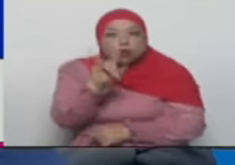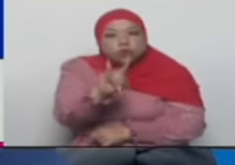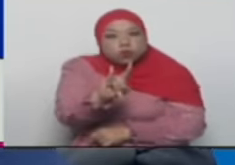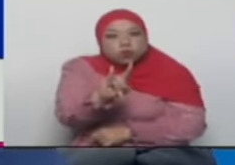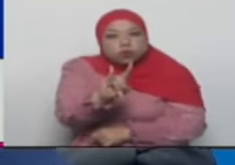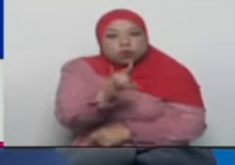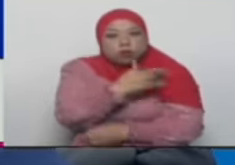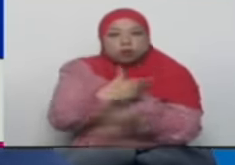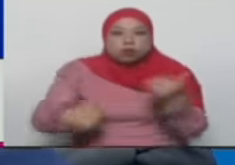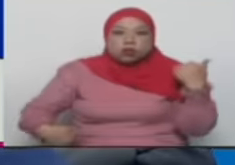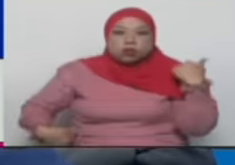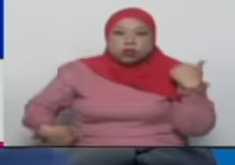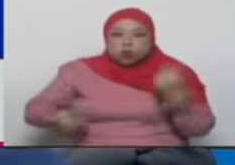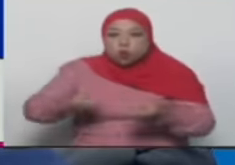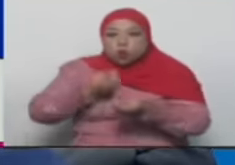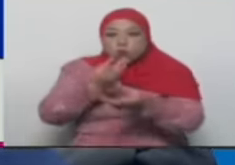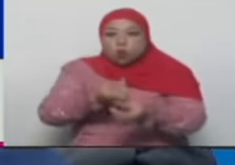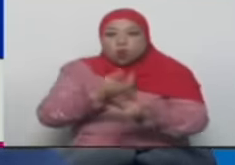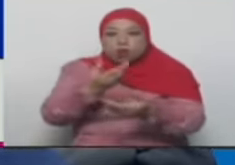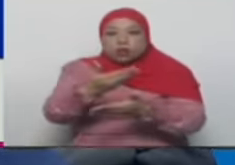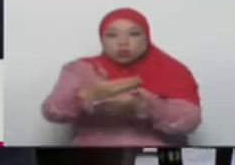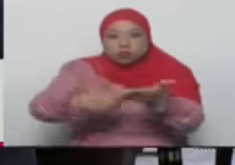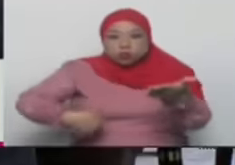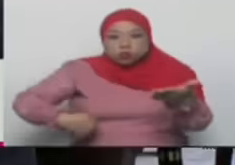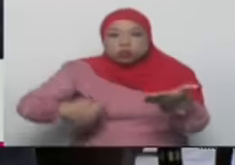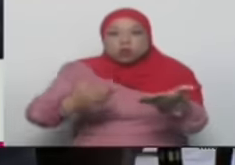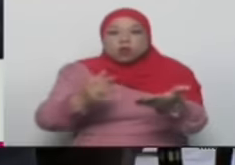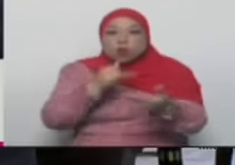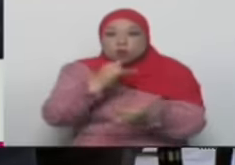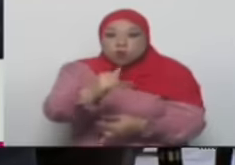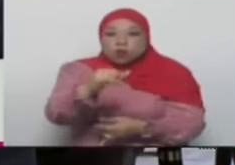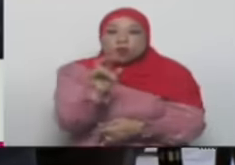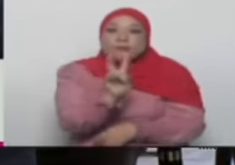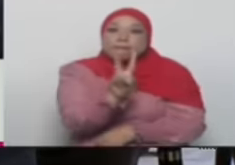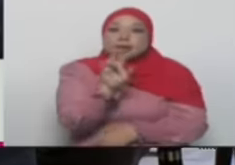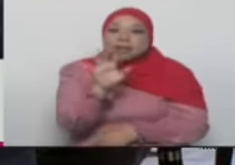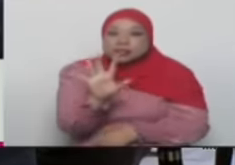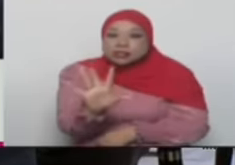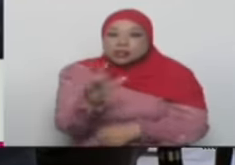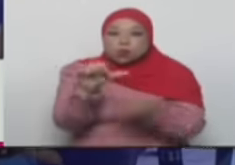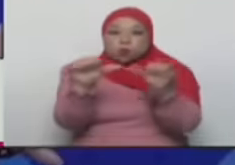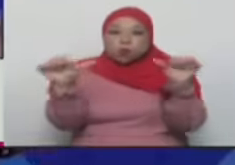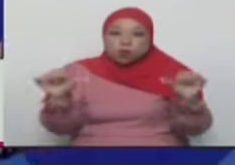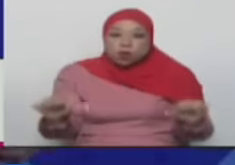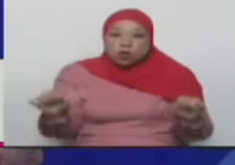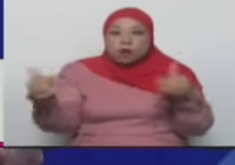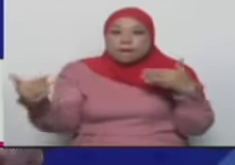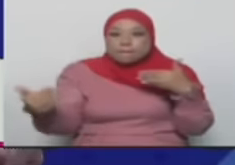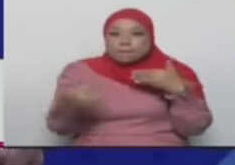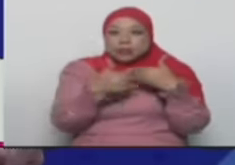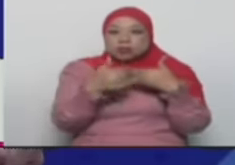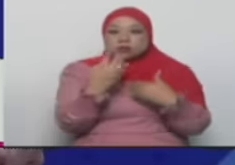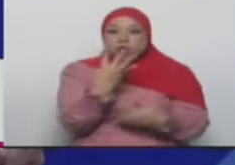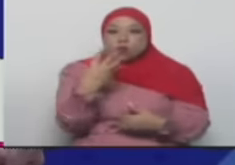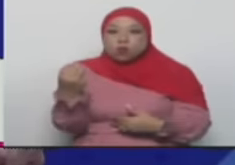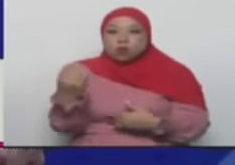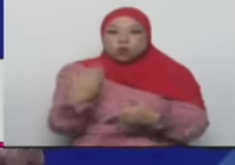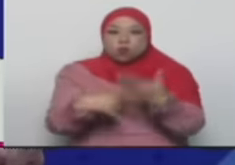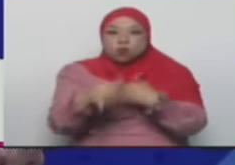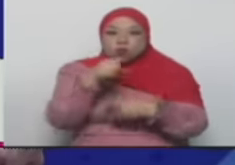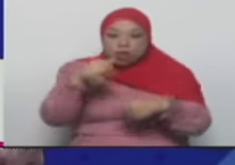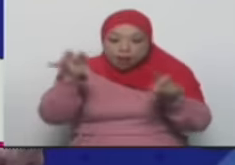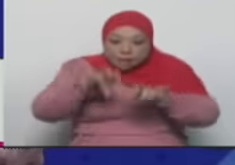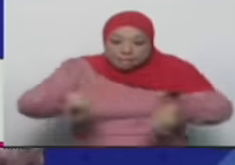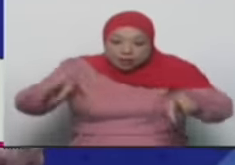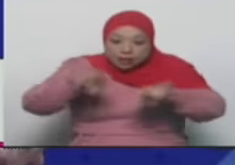le presentamos al Consejo de Estado un informe en donde anunciamos que 25 plataformas del Estado habían sido atacadas y 40 se encontraban en